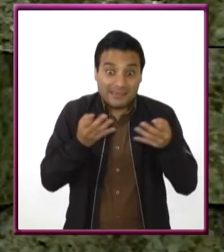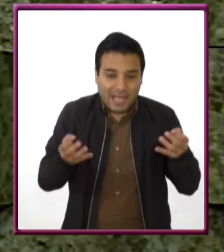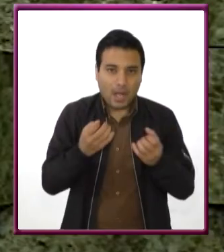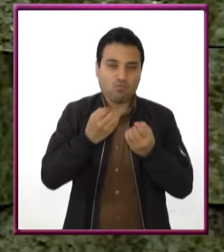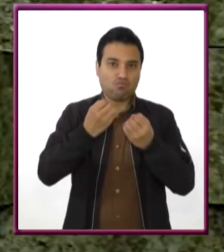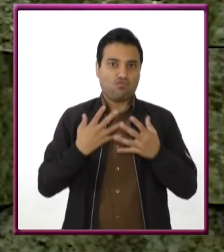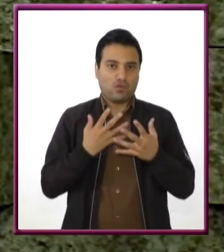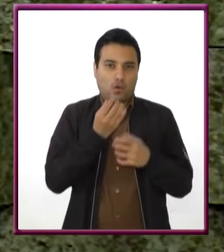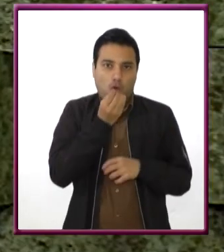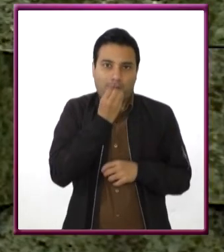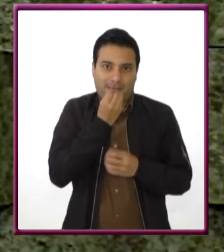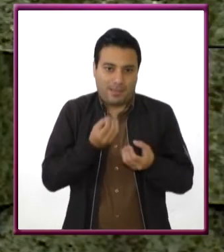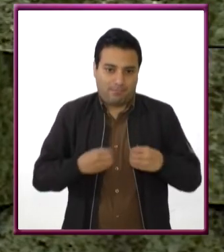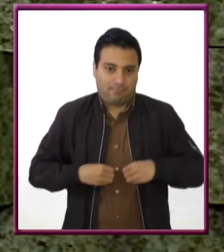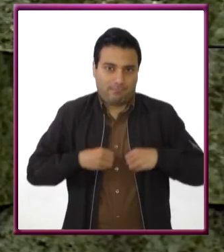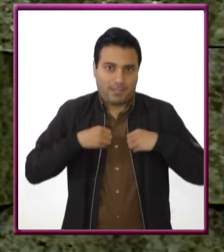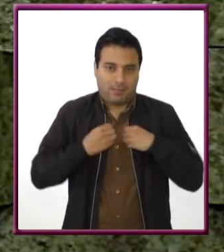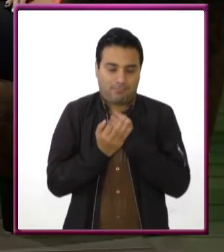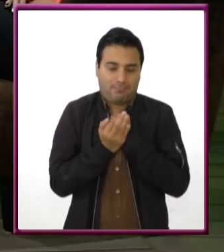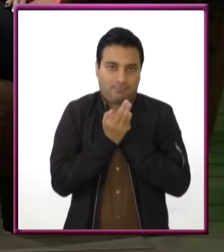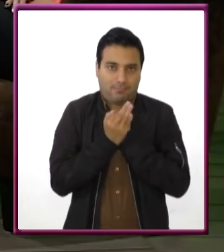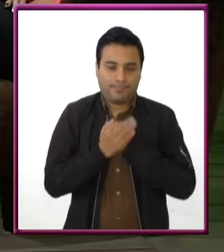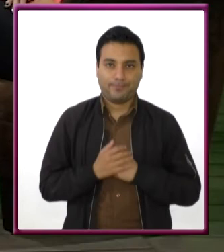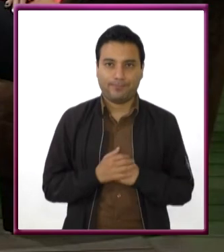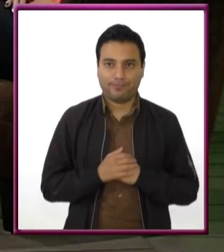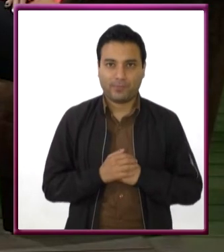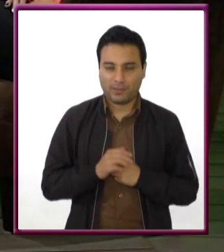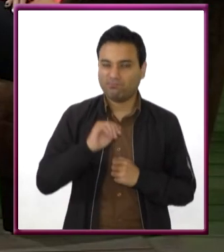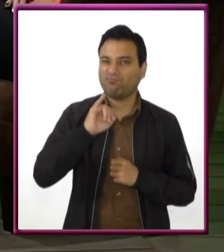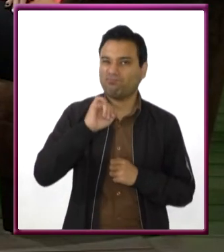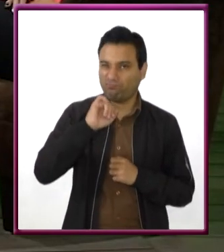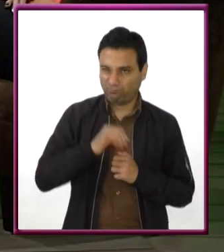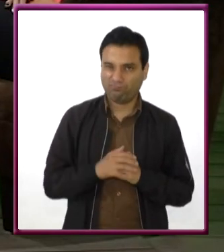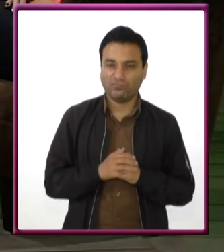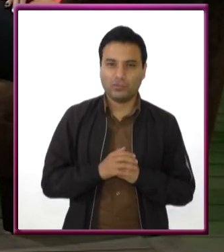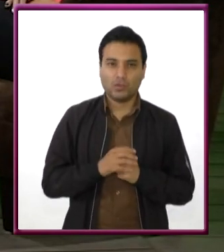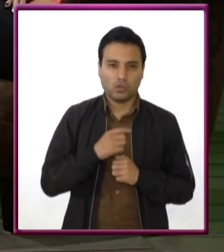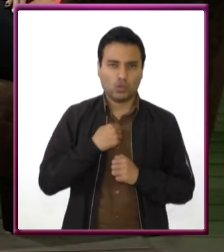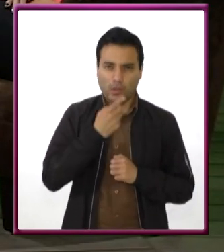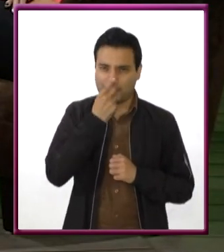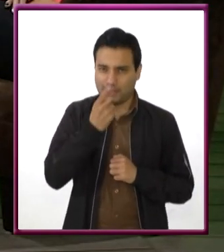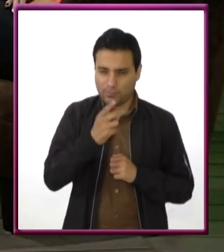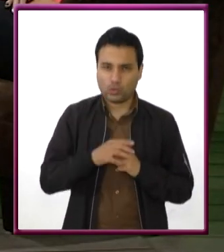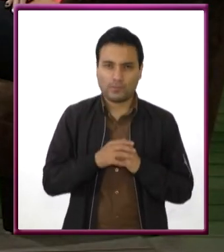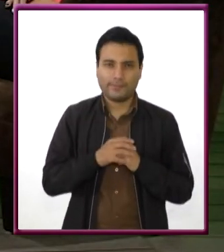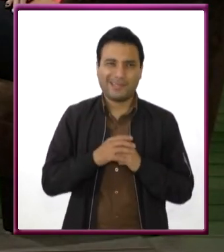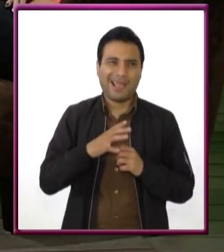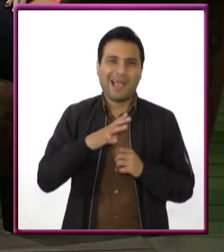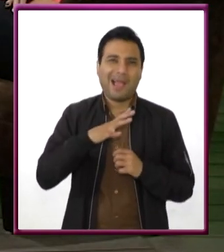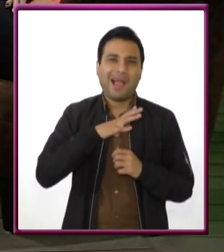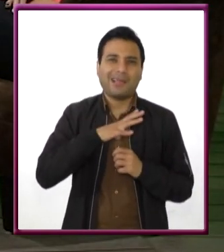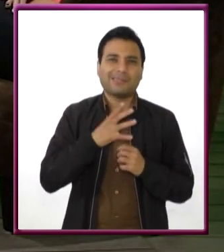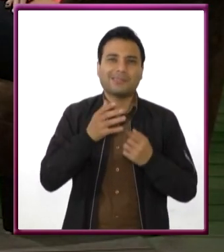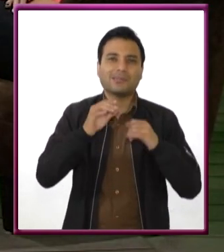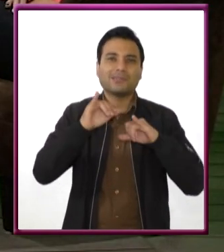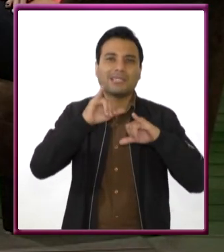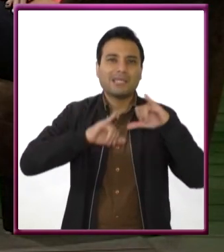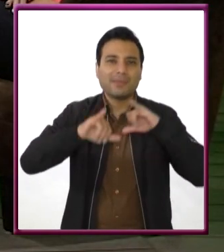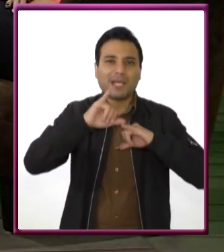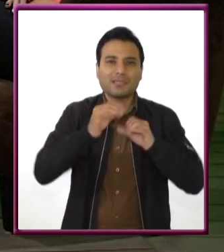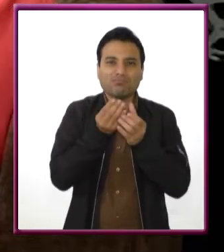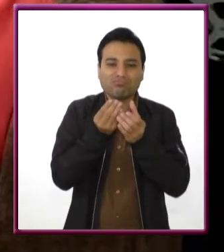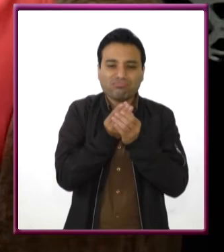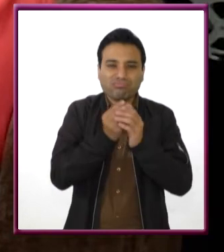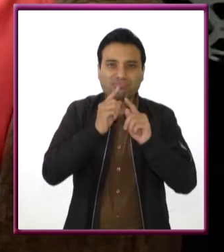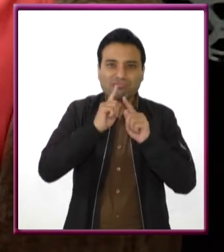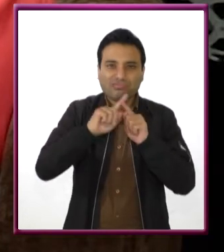humana. Claro. En la introducción hablábamos de algunas sustancias químicas que son empleadas para